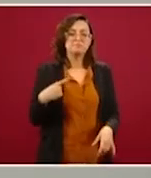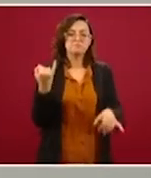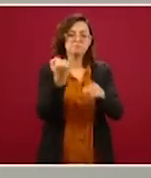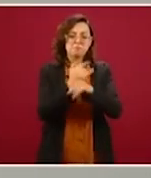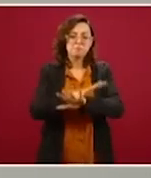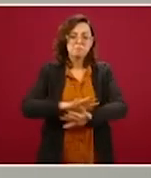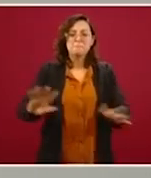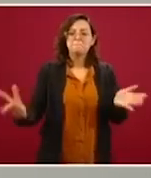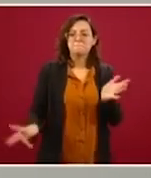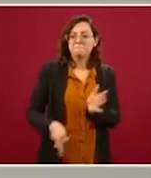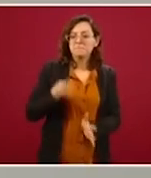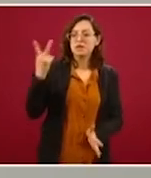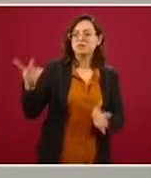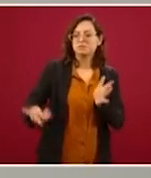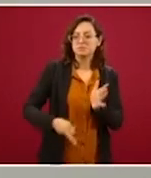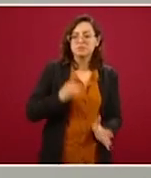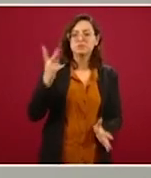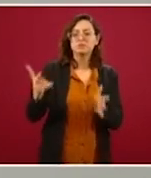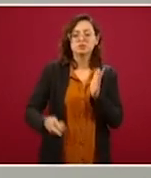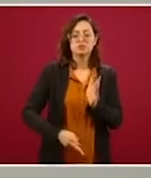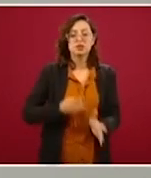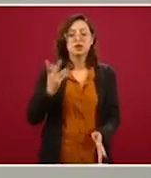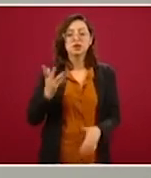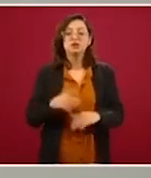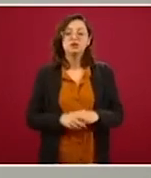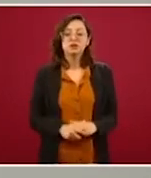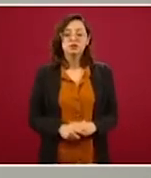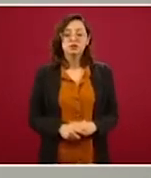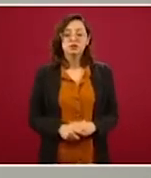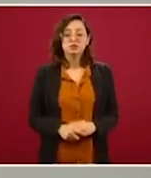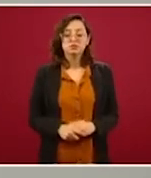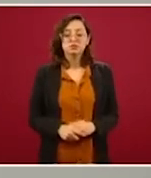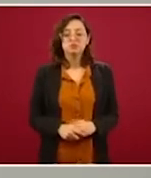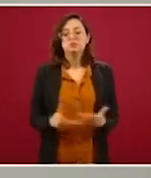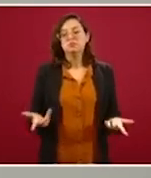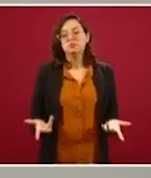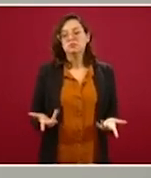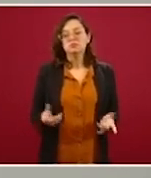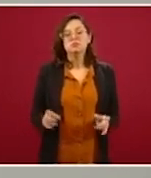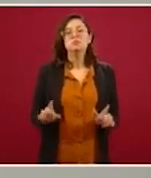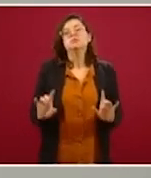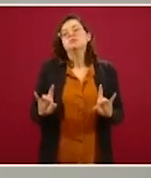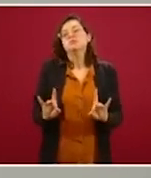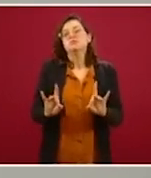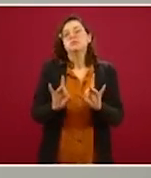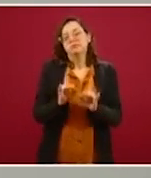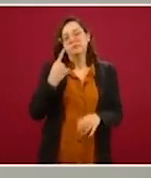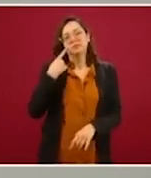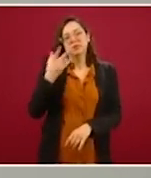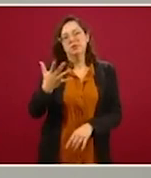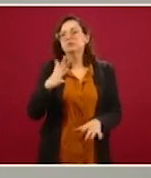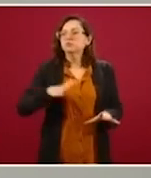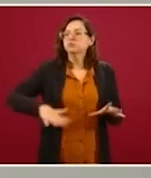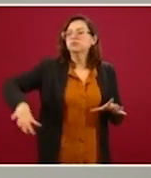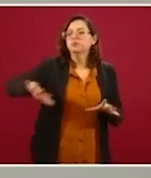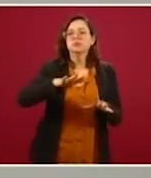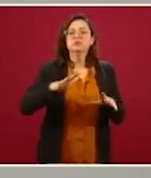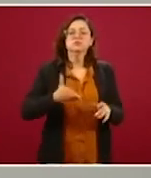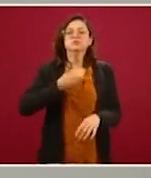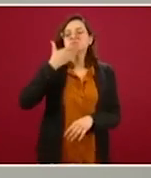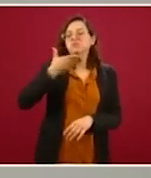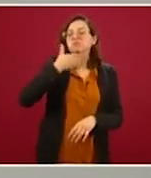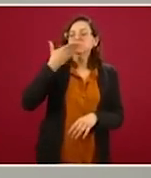cuando hay una situación que cambia el rumbo de la llamada rutina de una población